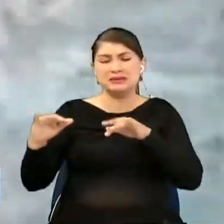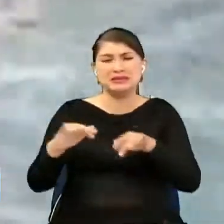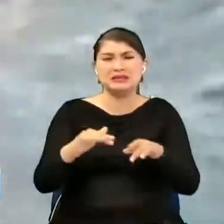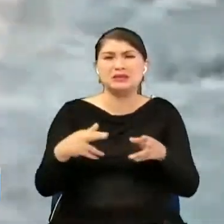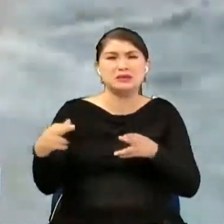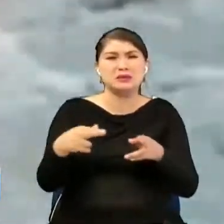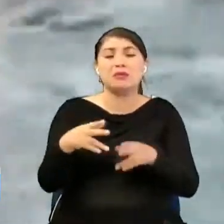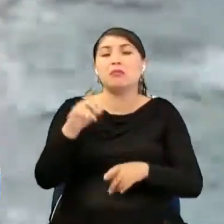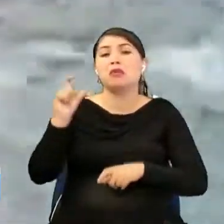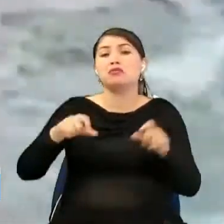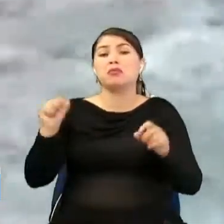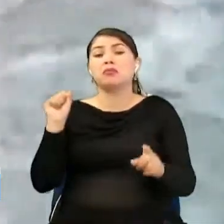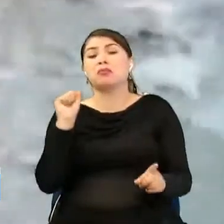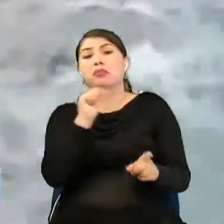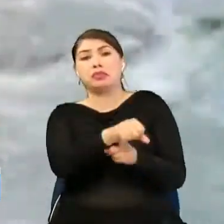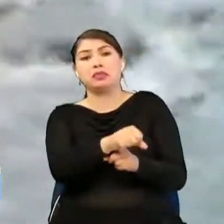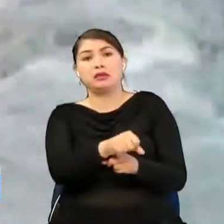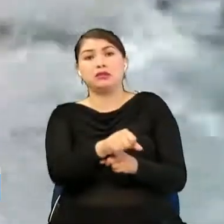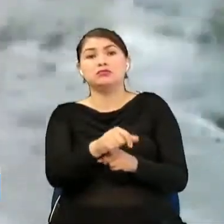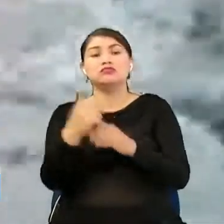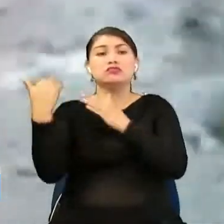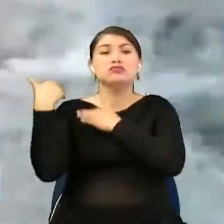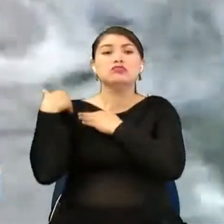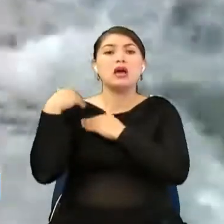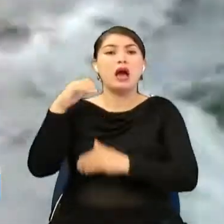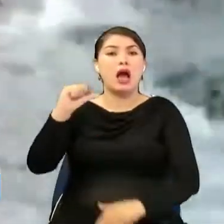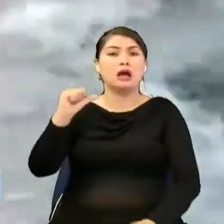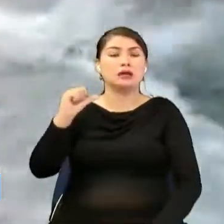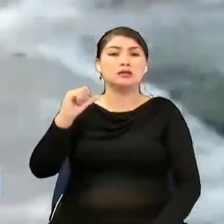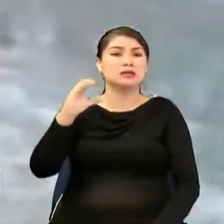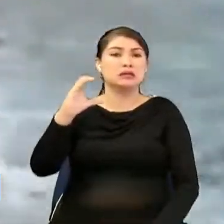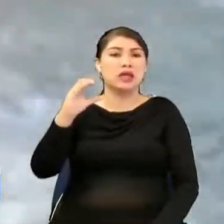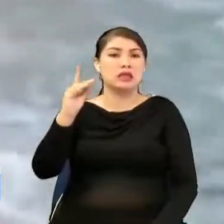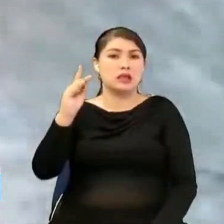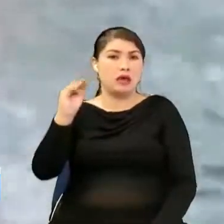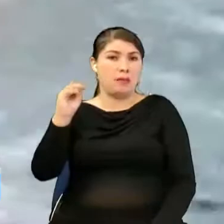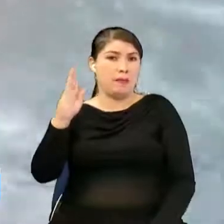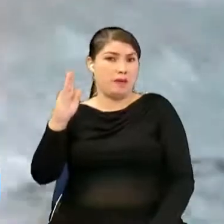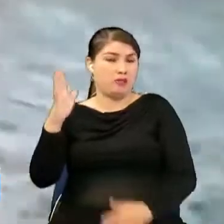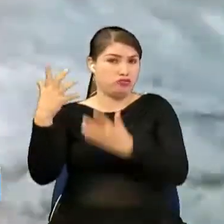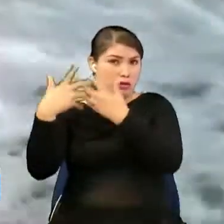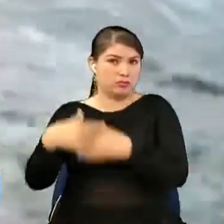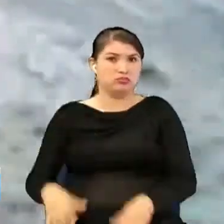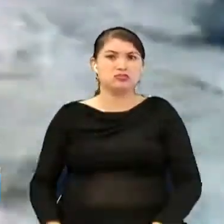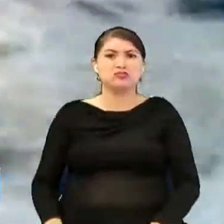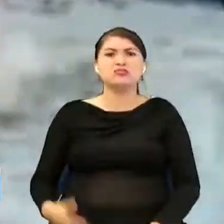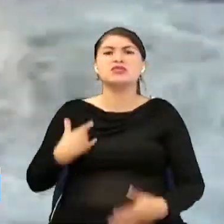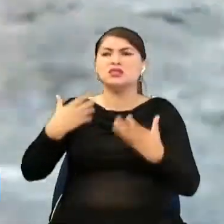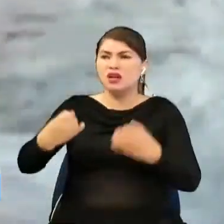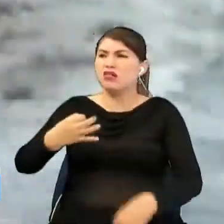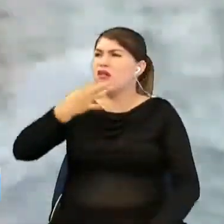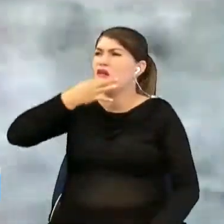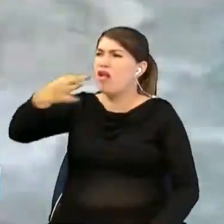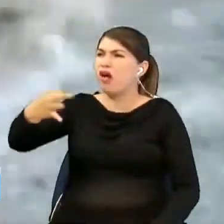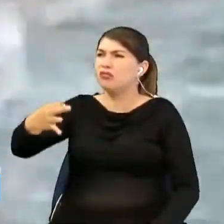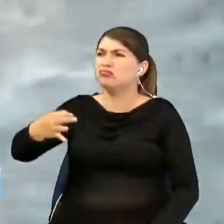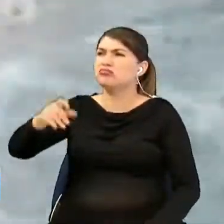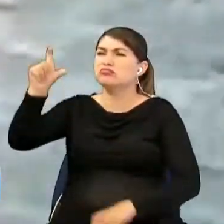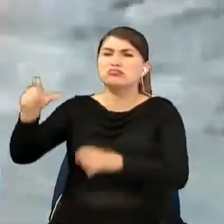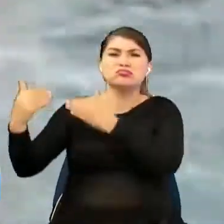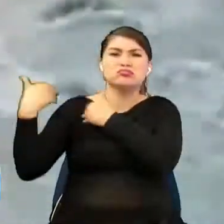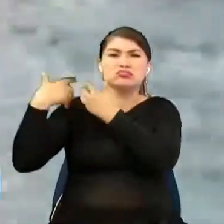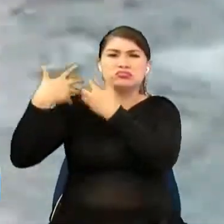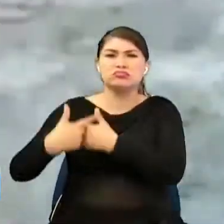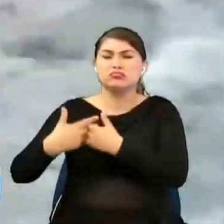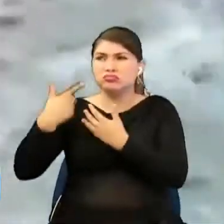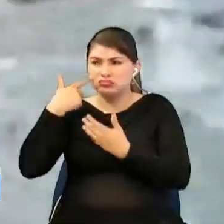gracias al descuido por parte del acueducto metropolitano de Bucaramanga. Quiero dejar esta denuncia para que las autoridades competentes